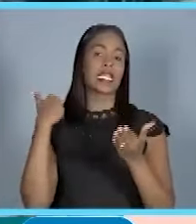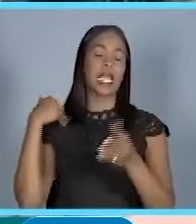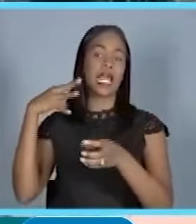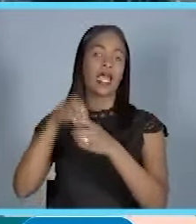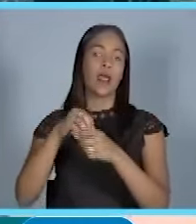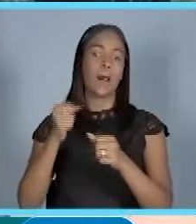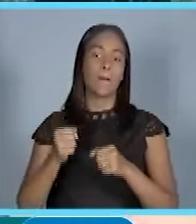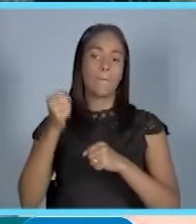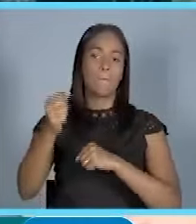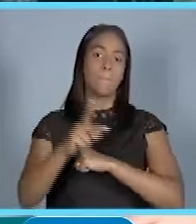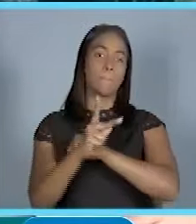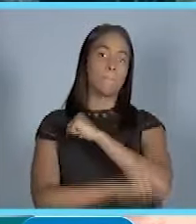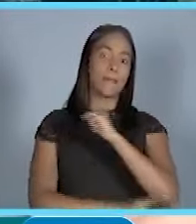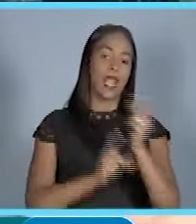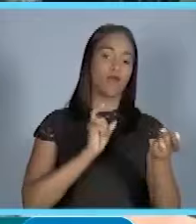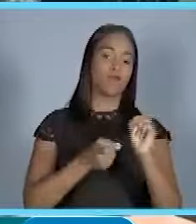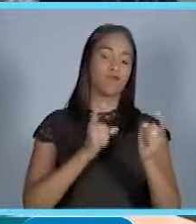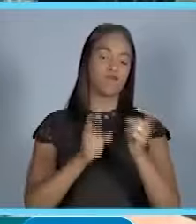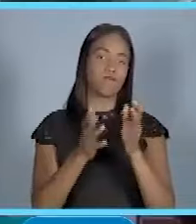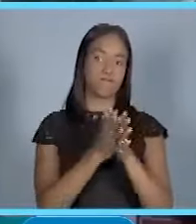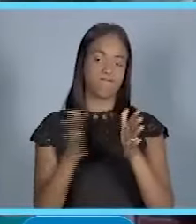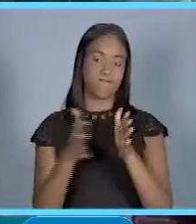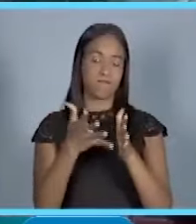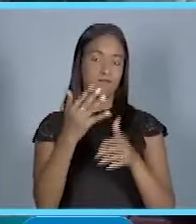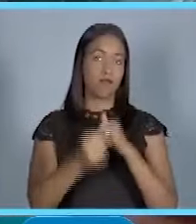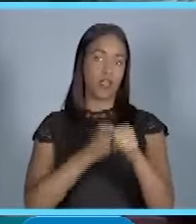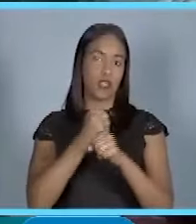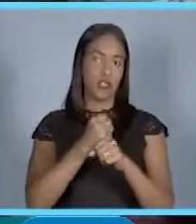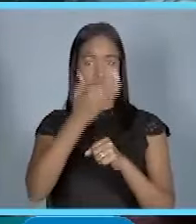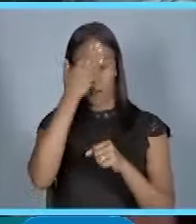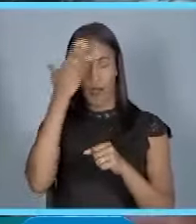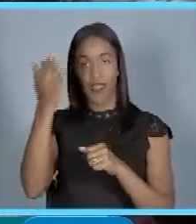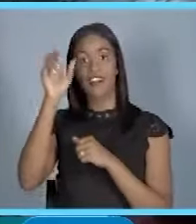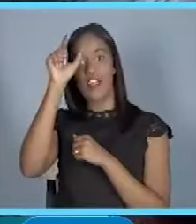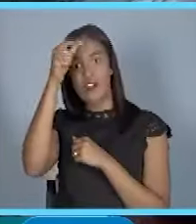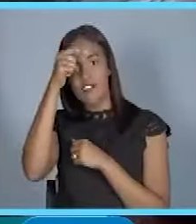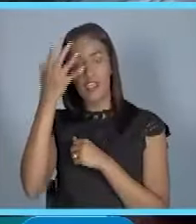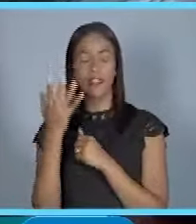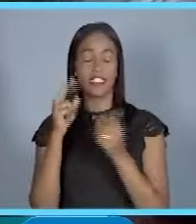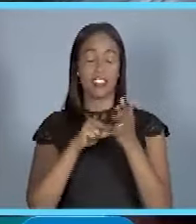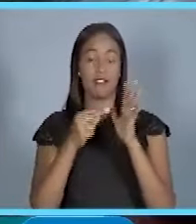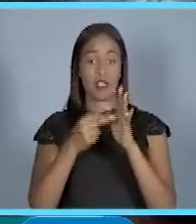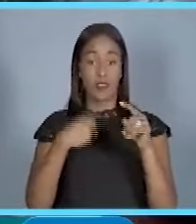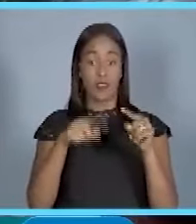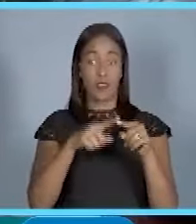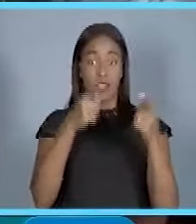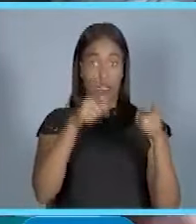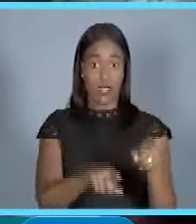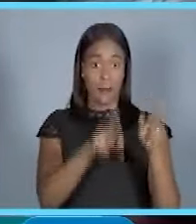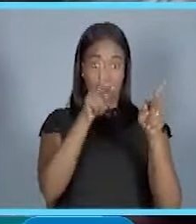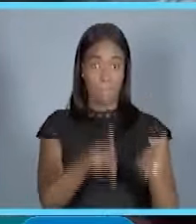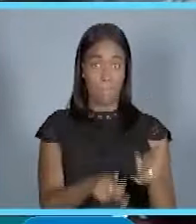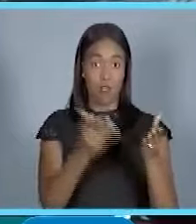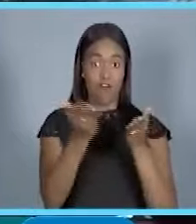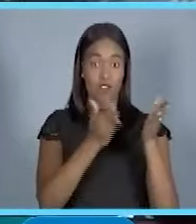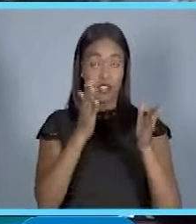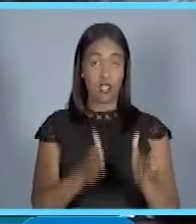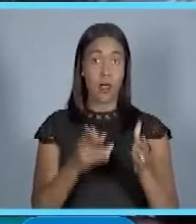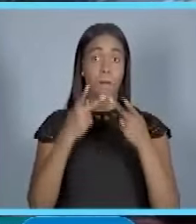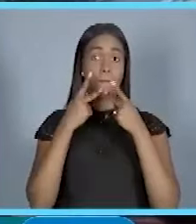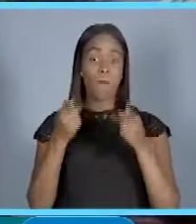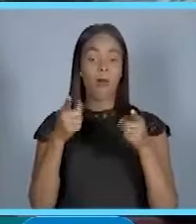la pena aplicable, dentro del rango. Porque es al Estado, o sea, y cuando un funcionario público comete un